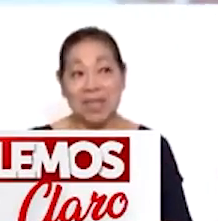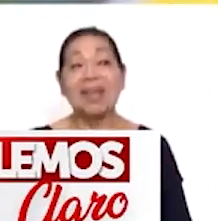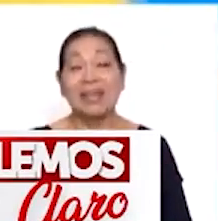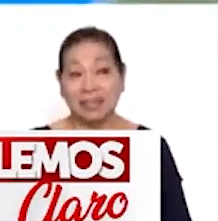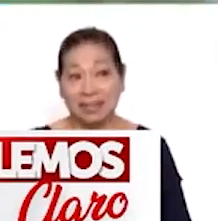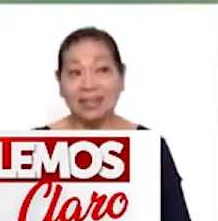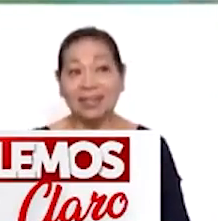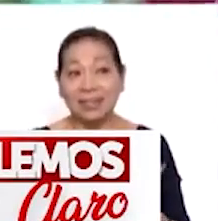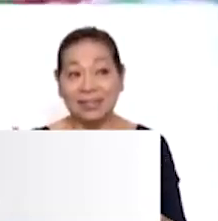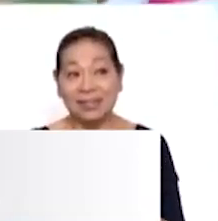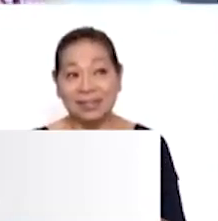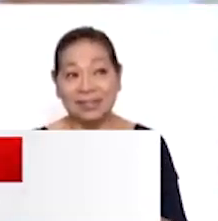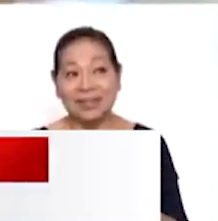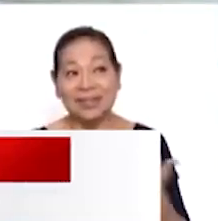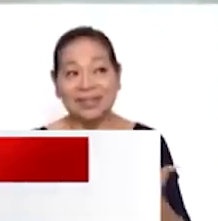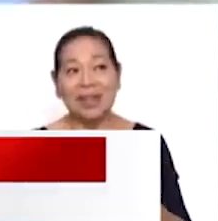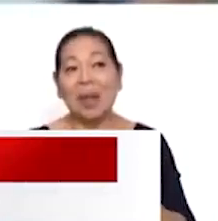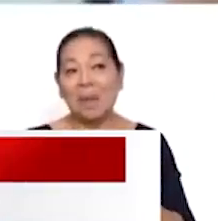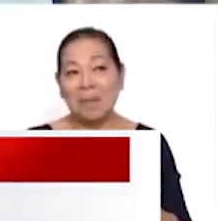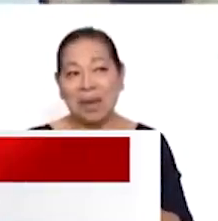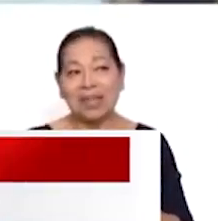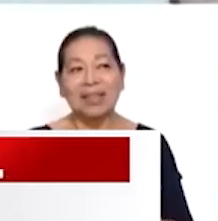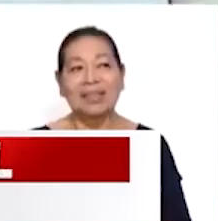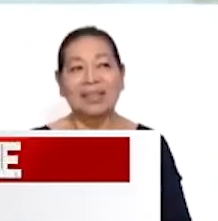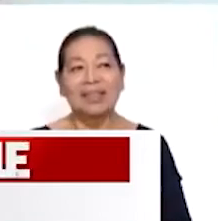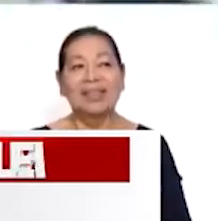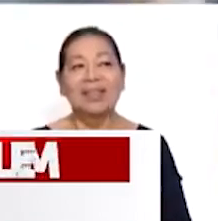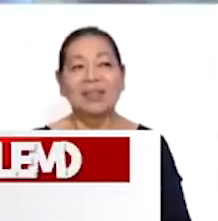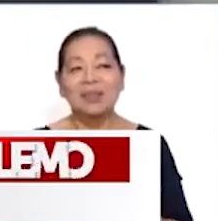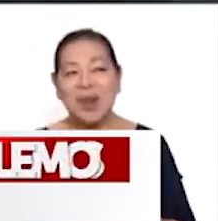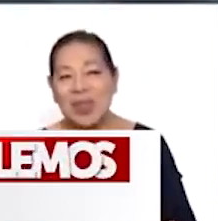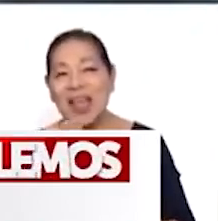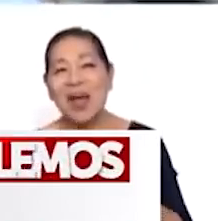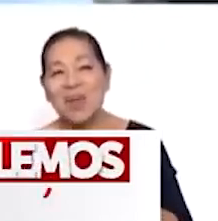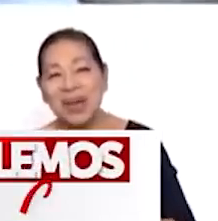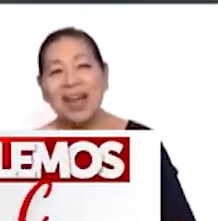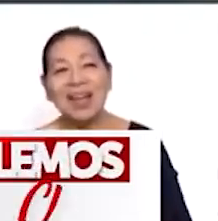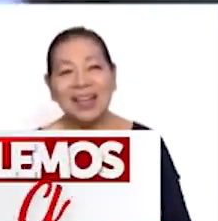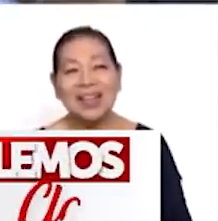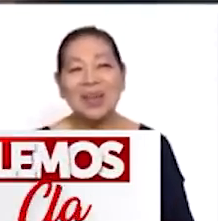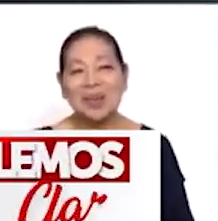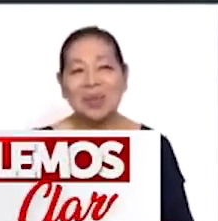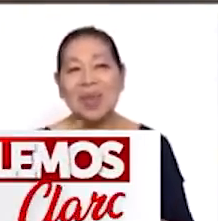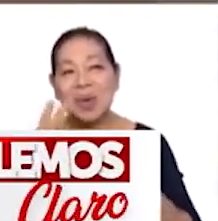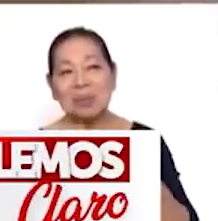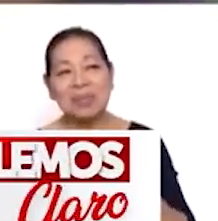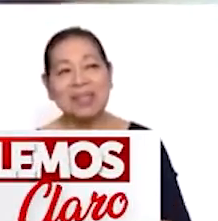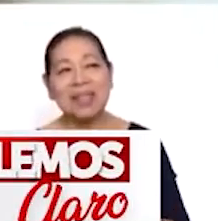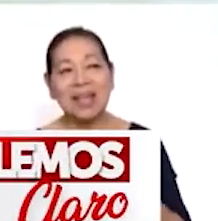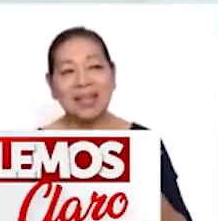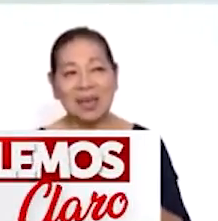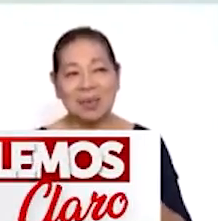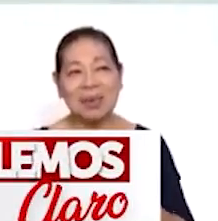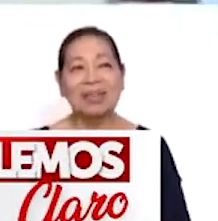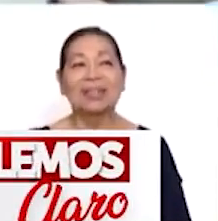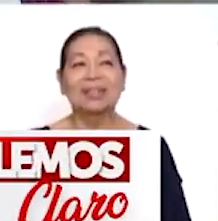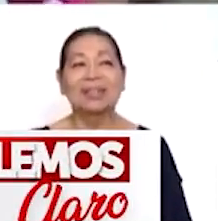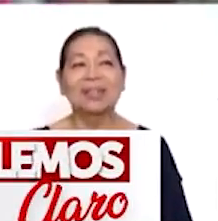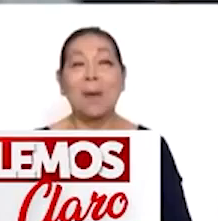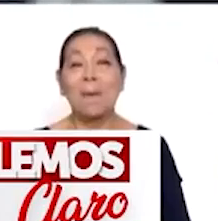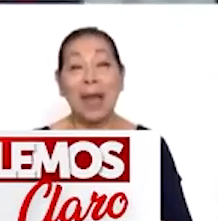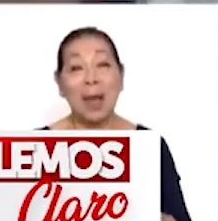hacerlo. Entonces, yo creo que ya celebrar está, pero y está, hacer es que es Usel, no, no lo puedes ver, no lo